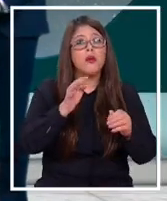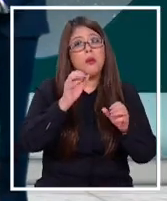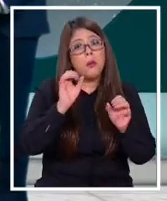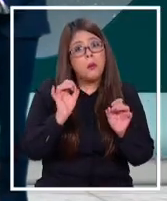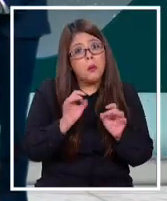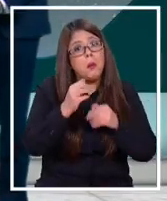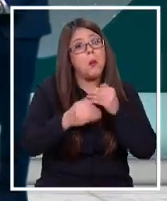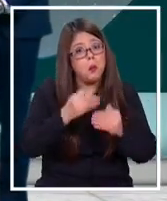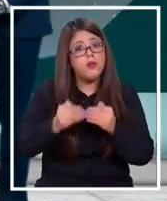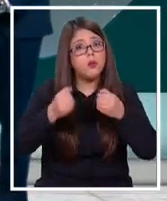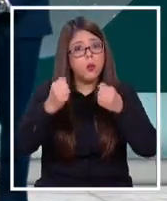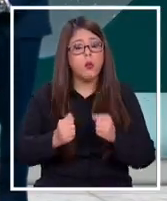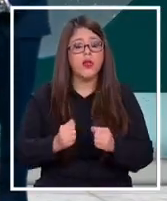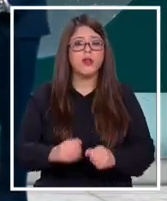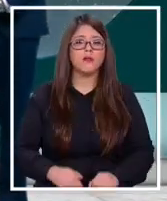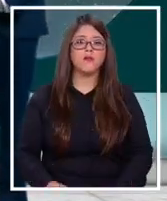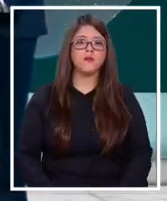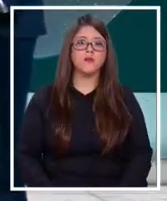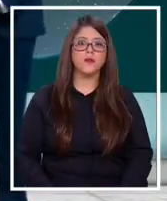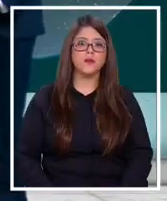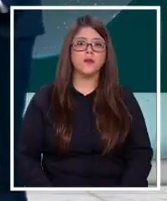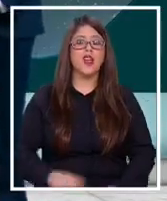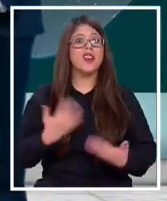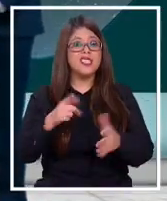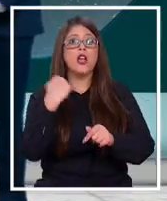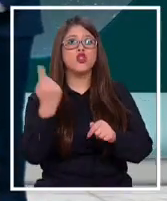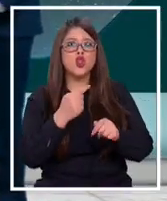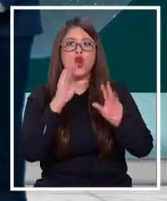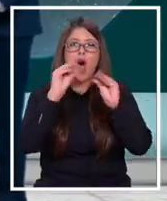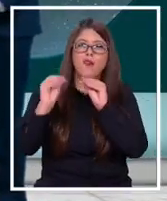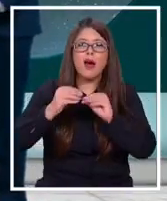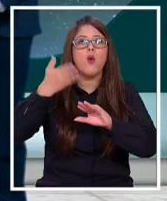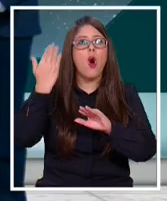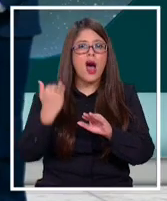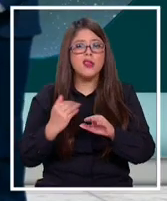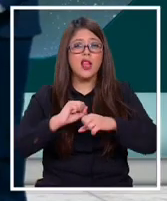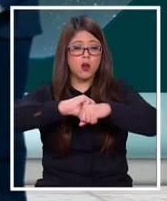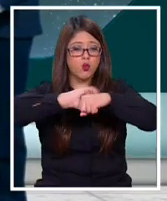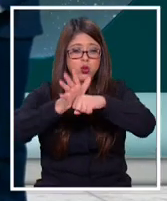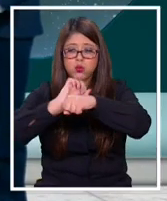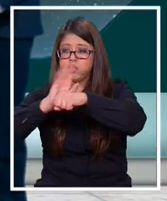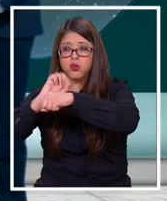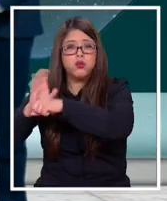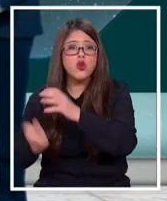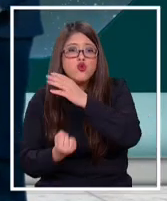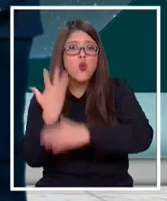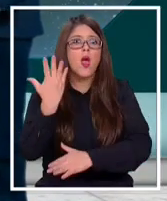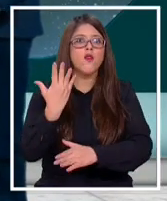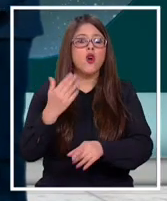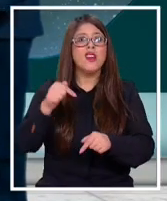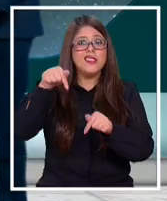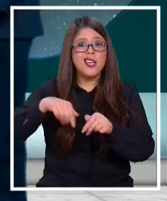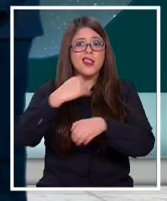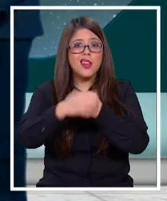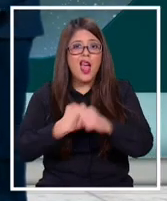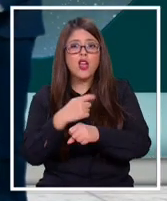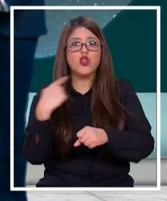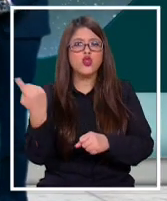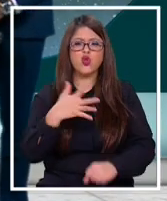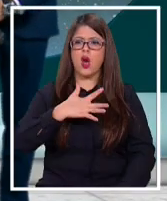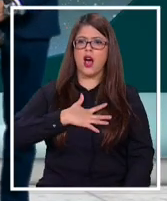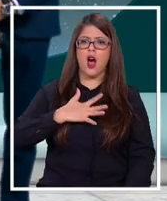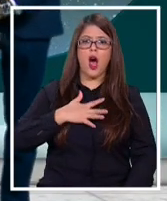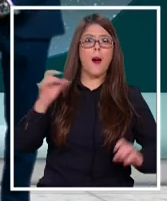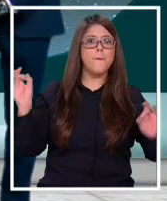funcionar. Bueno, mucho hablamos de las variantes y sobre todo a principios de este año estábamos bastante asustados por